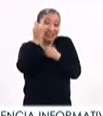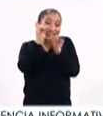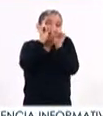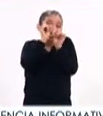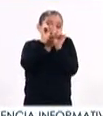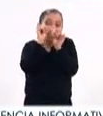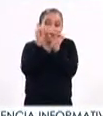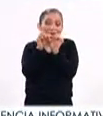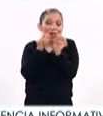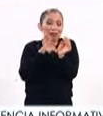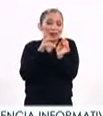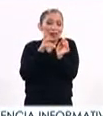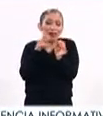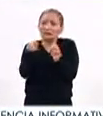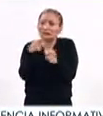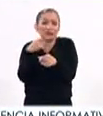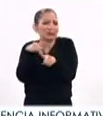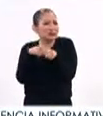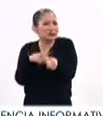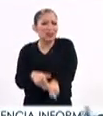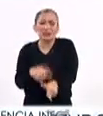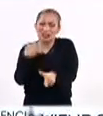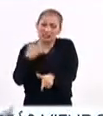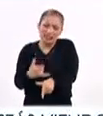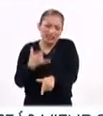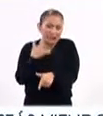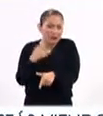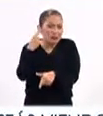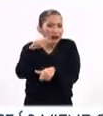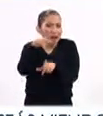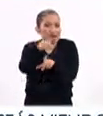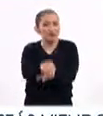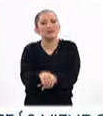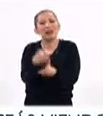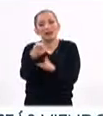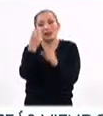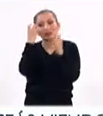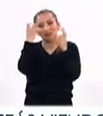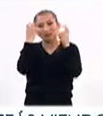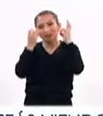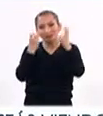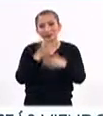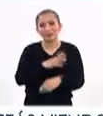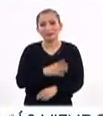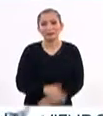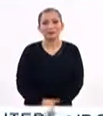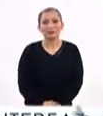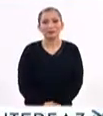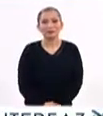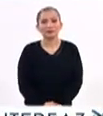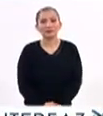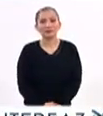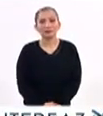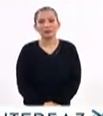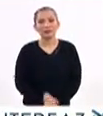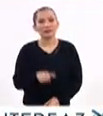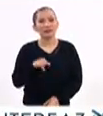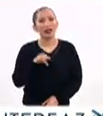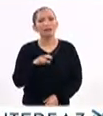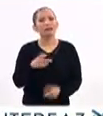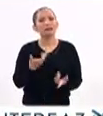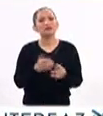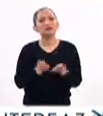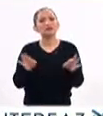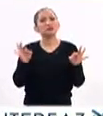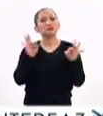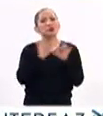esa inquietud, aférrate a ello y lucha por poder conseguir ese sueño que tuviste. ¿Y qué tan importante